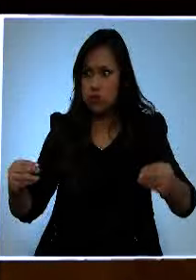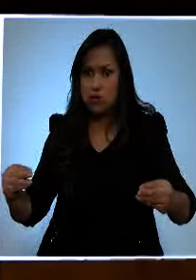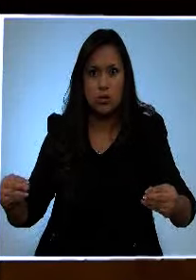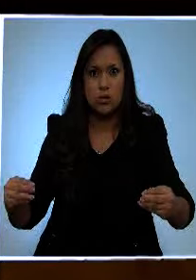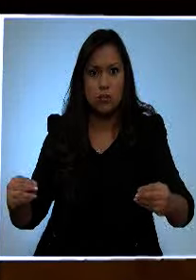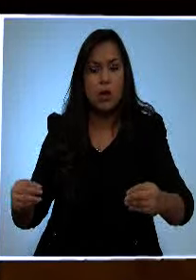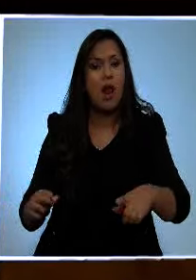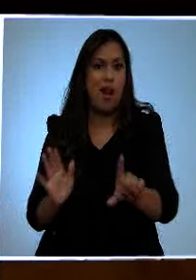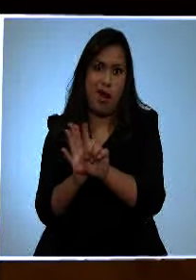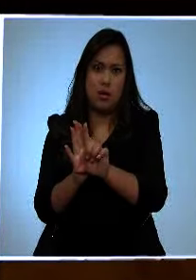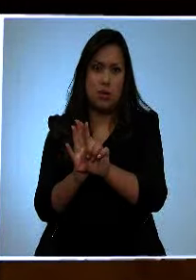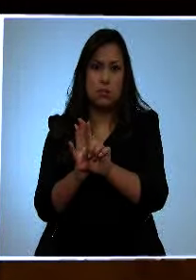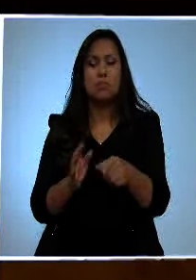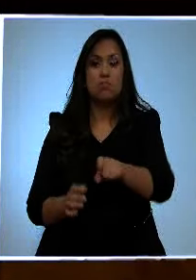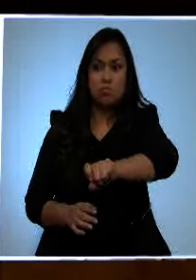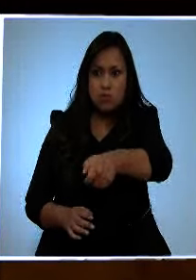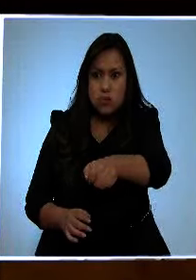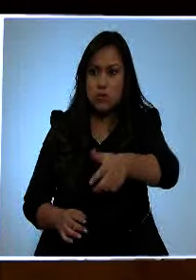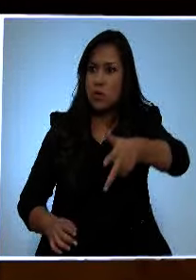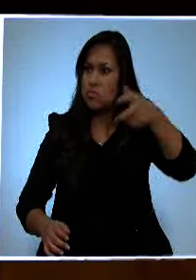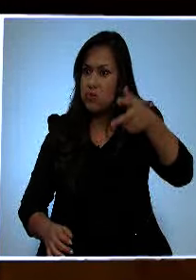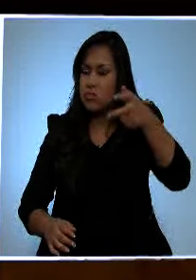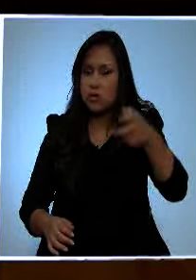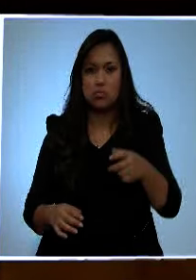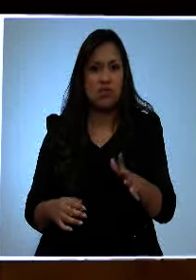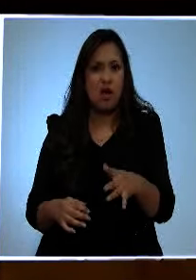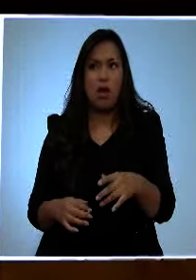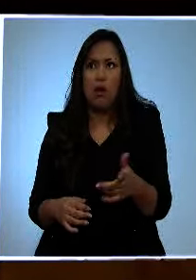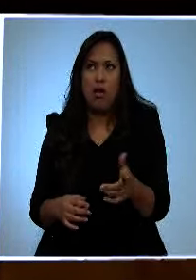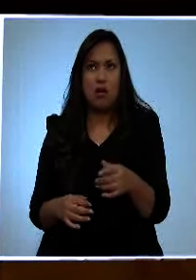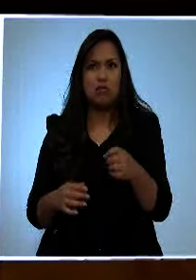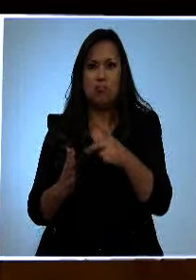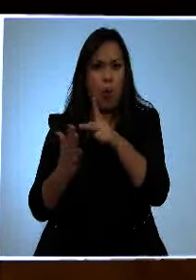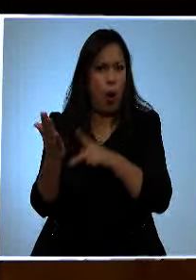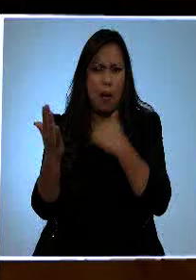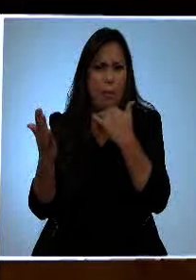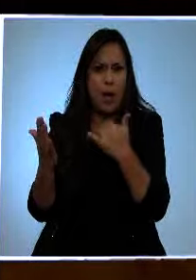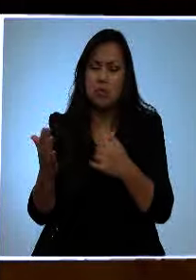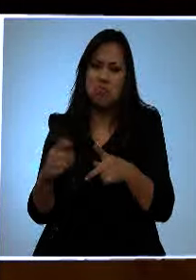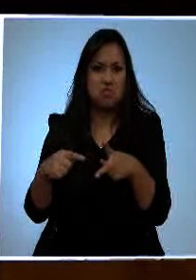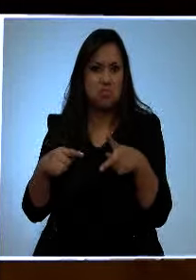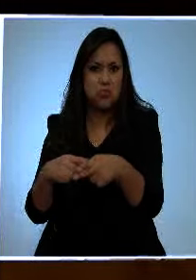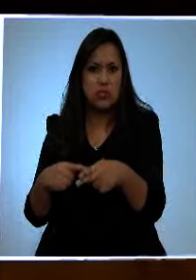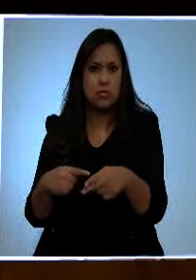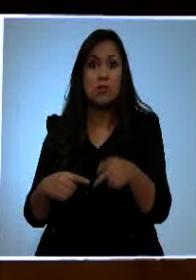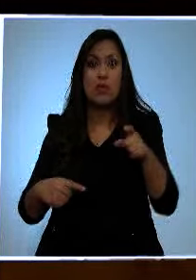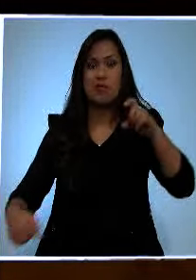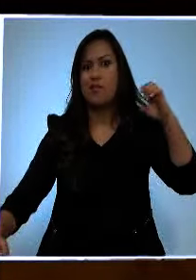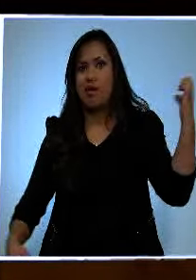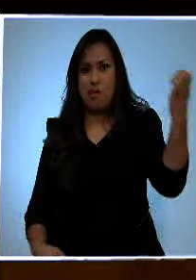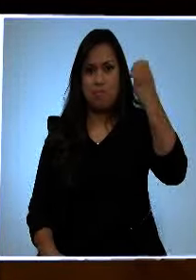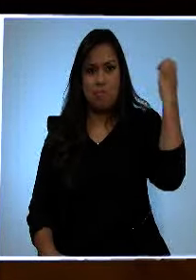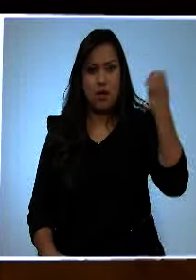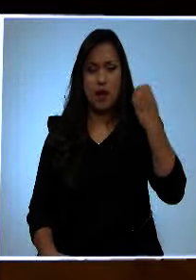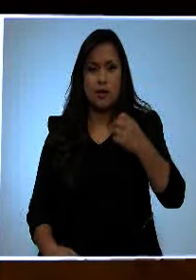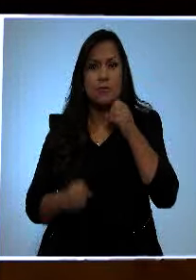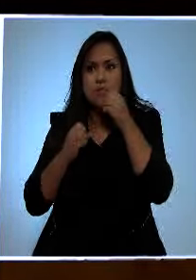de televisión radio se interrumpe su programación y se manda una se activa la la alarma